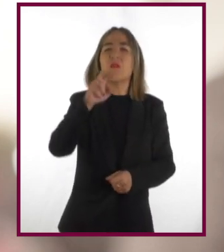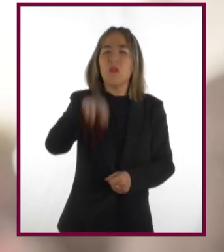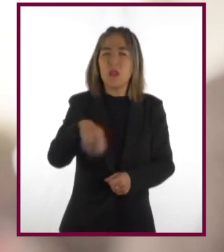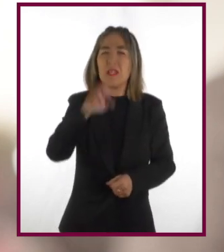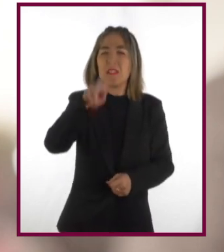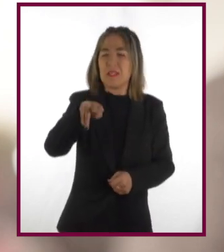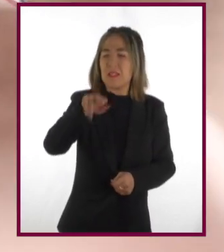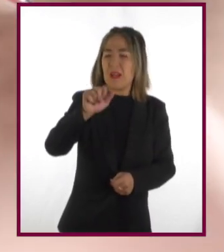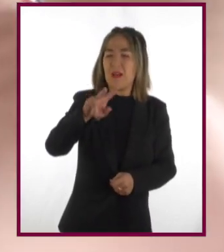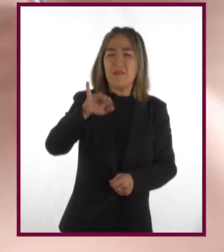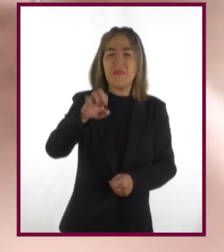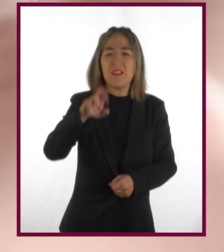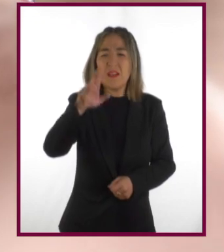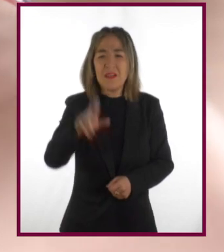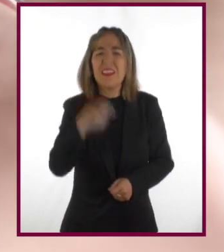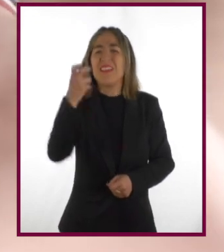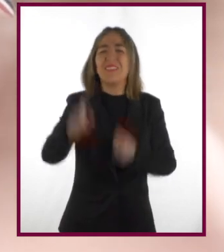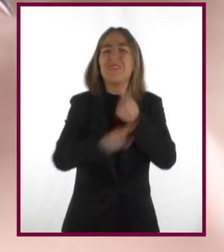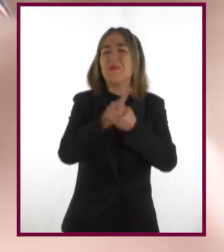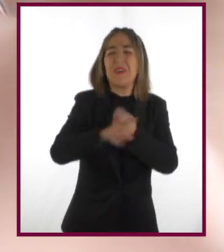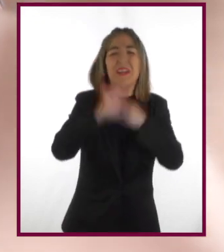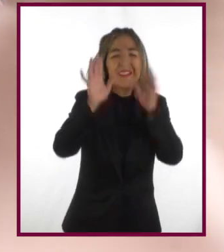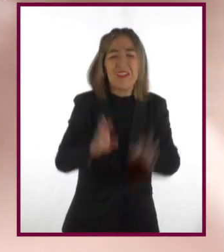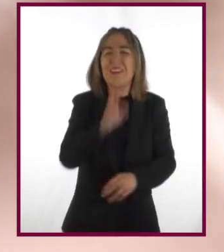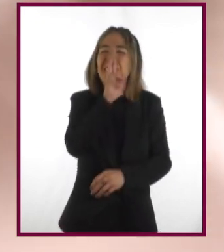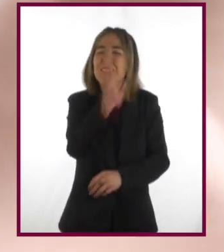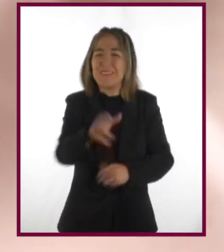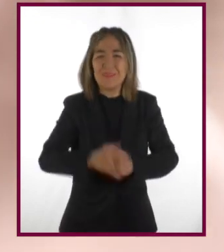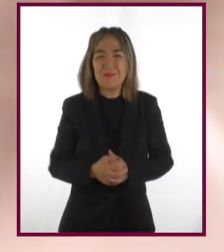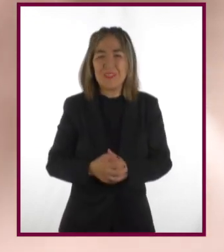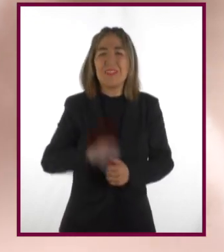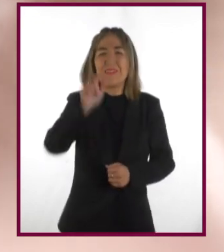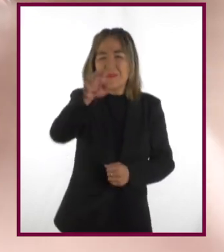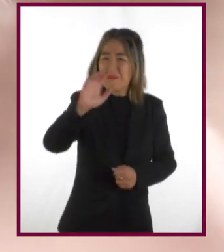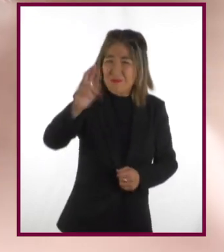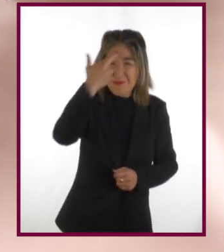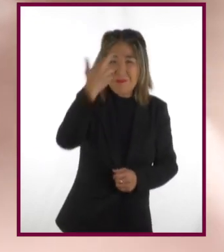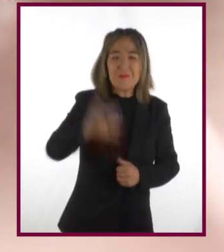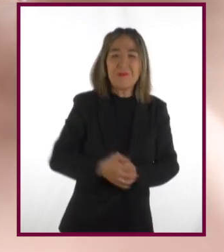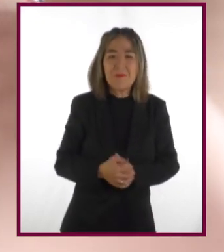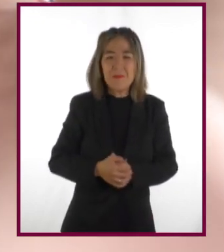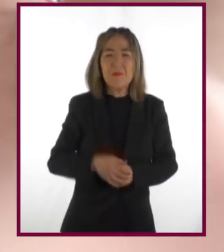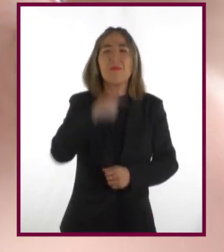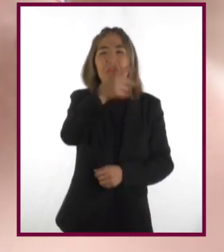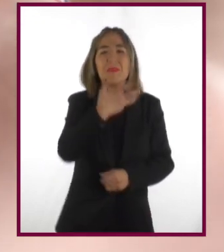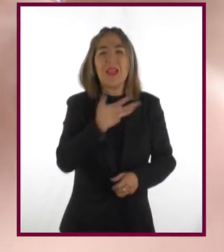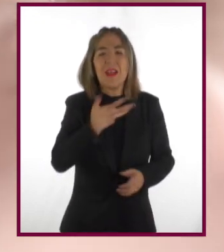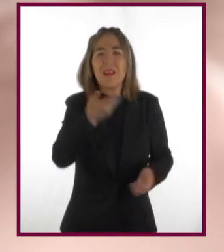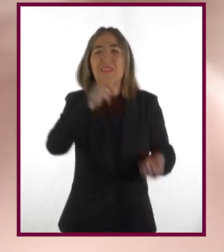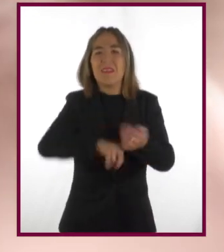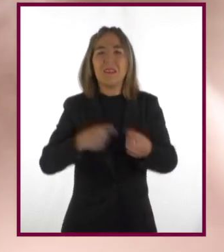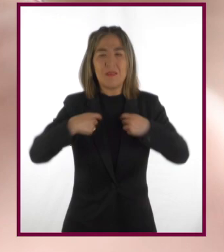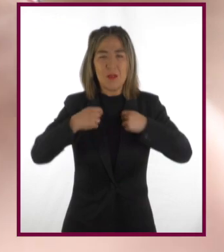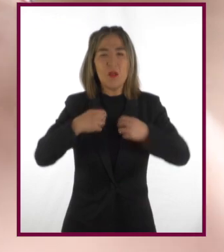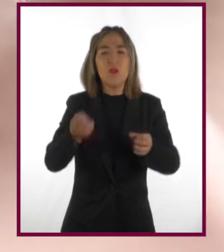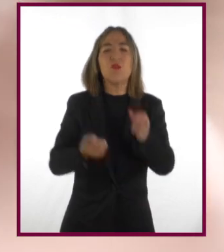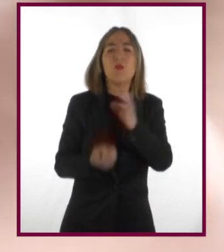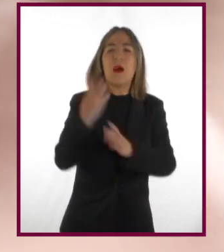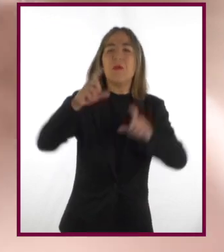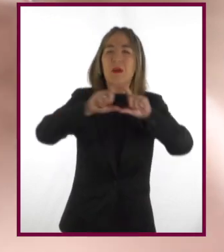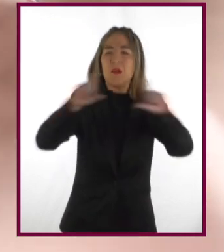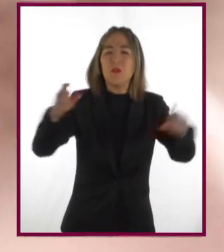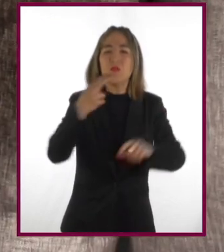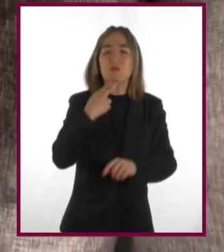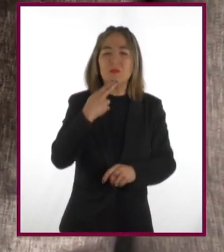de Navier-Stokes. A ver, ese problemita ya se resolvió. ¿No te acuerdas? Si hasta tienes una playera con la nueva